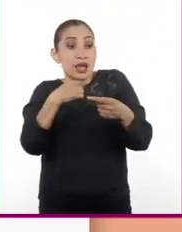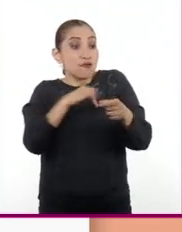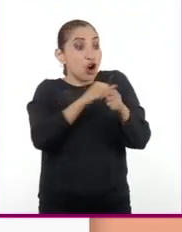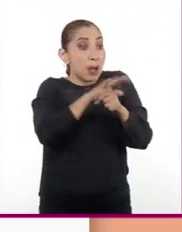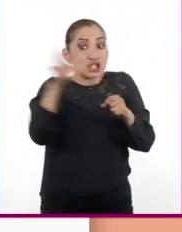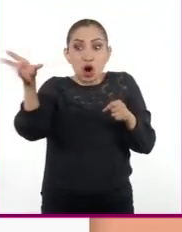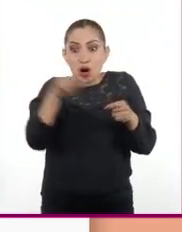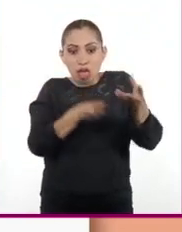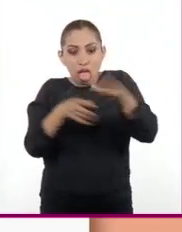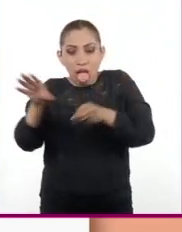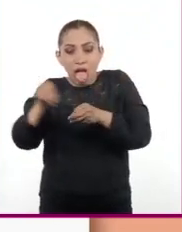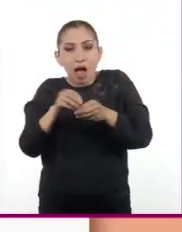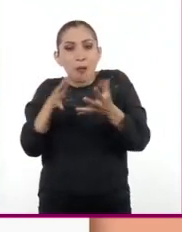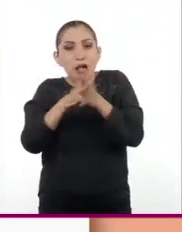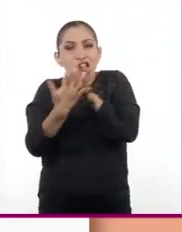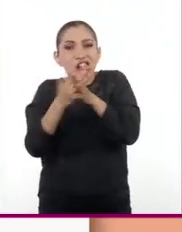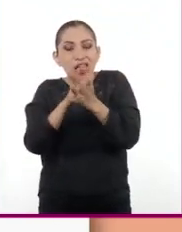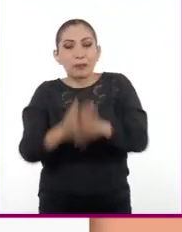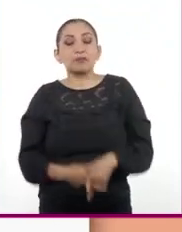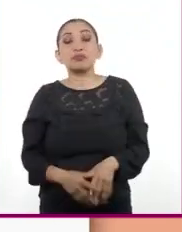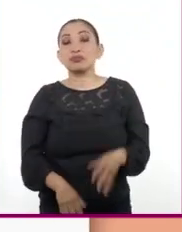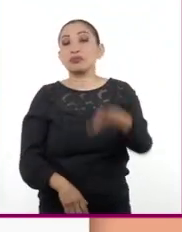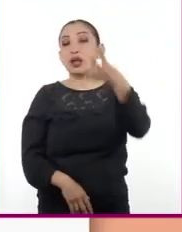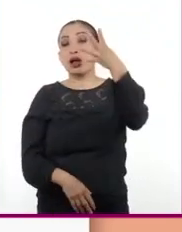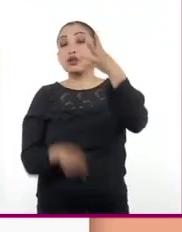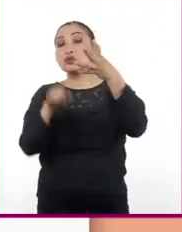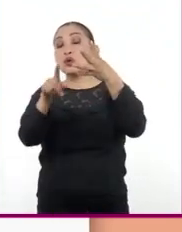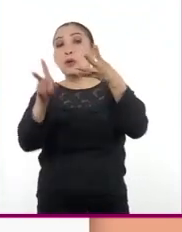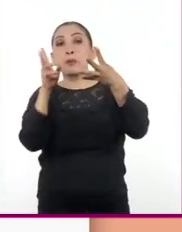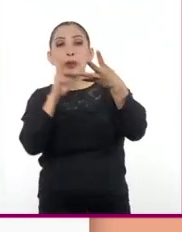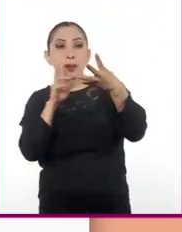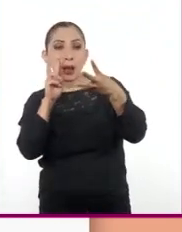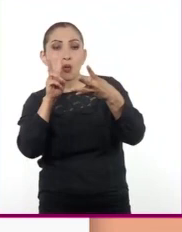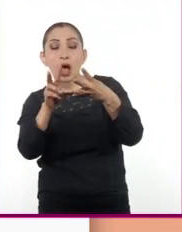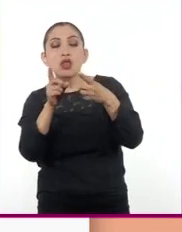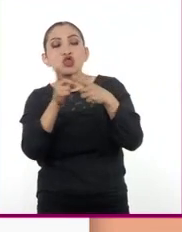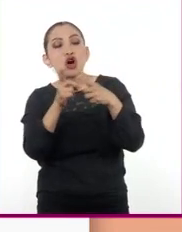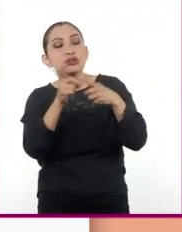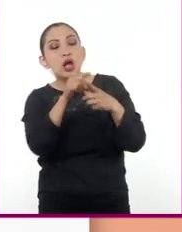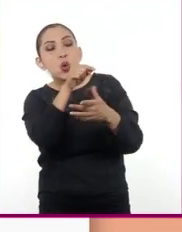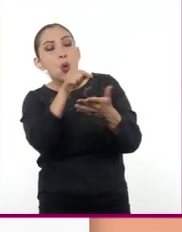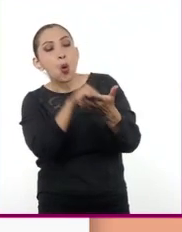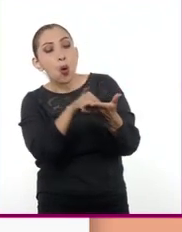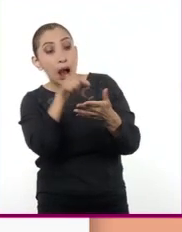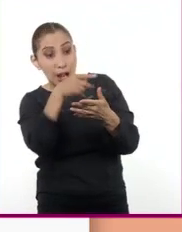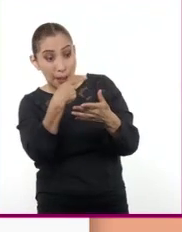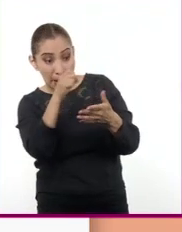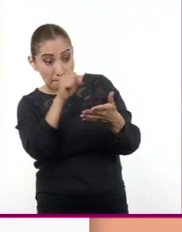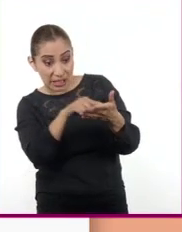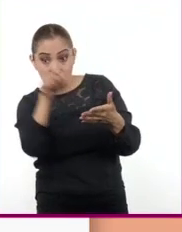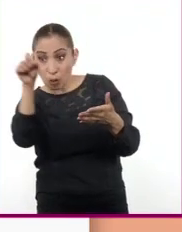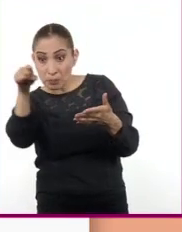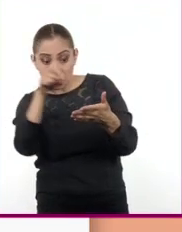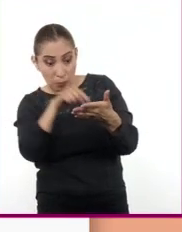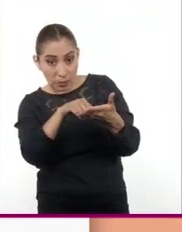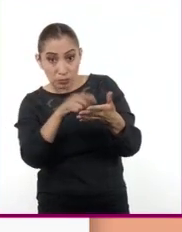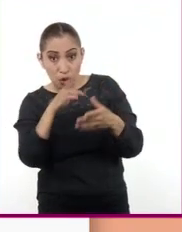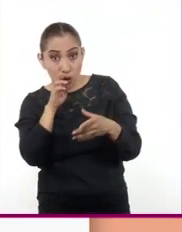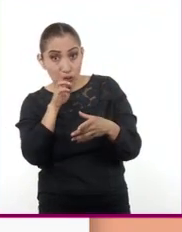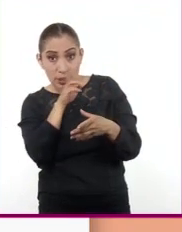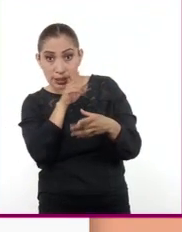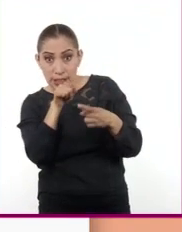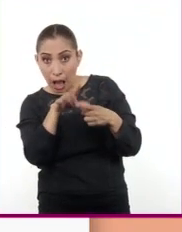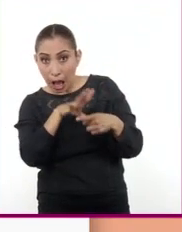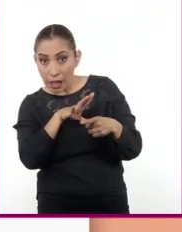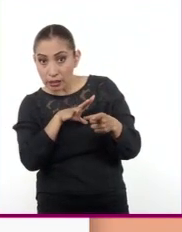diferentes fuentes. 4. Verifica cuáles son los medios confiables que han abordado la información de la posible